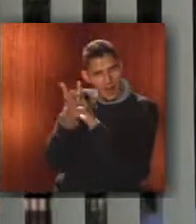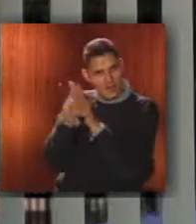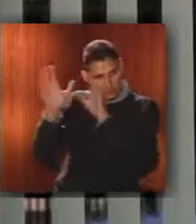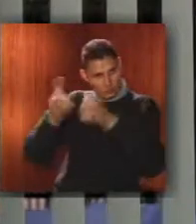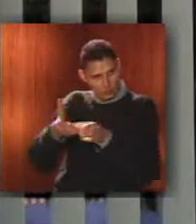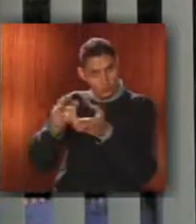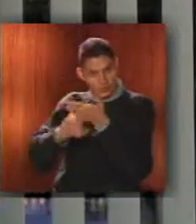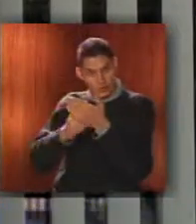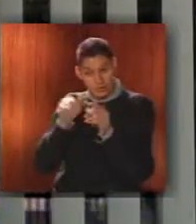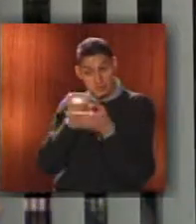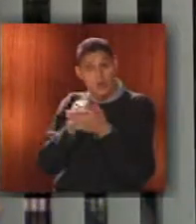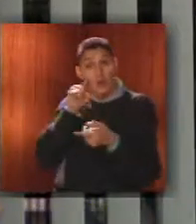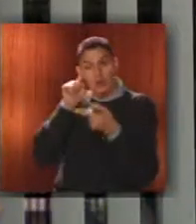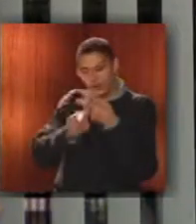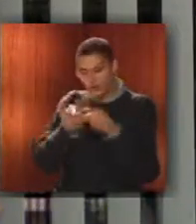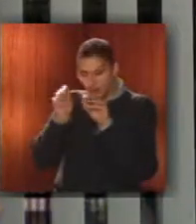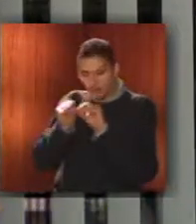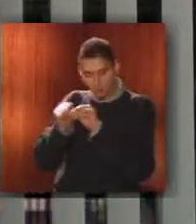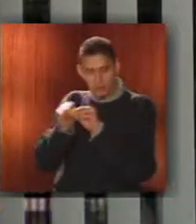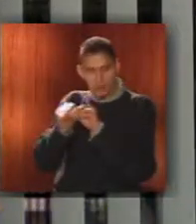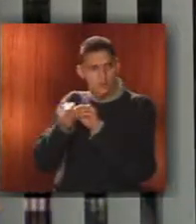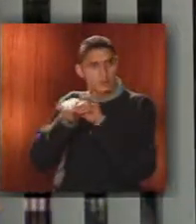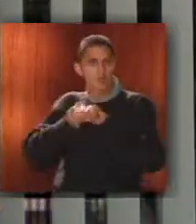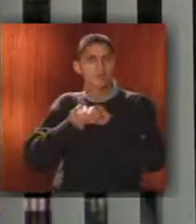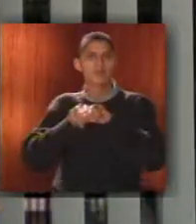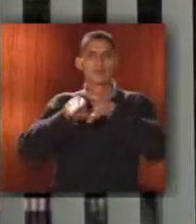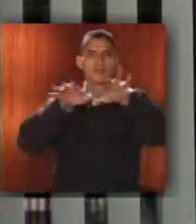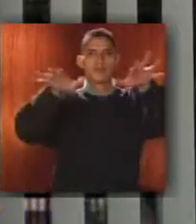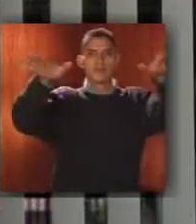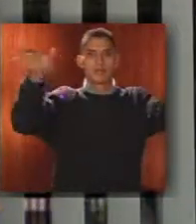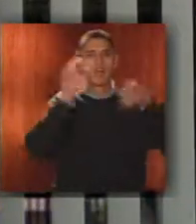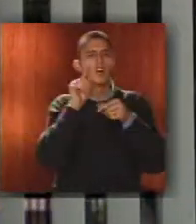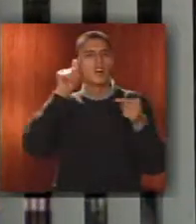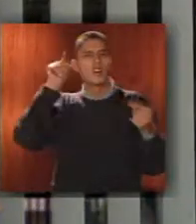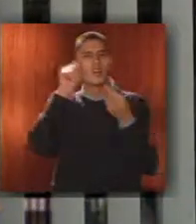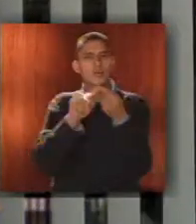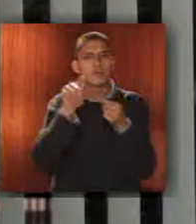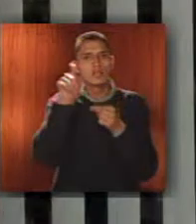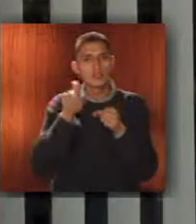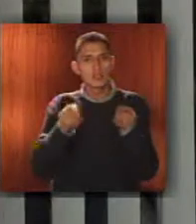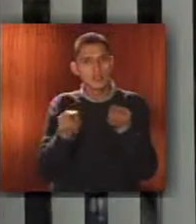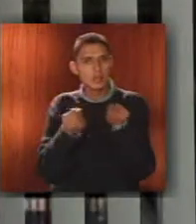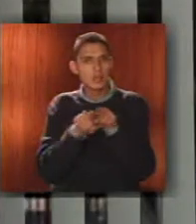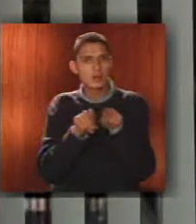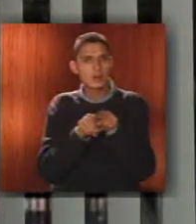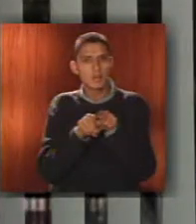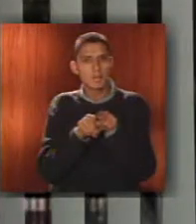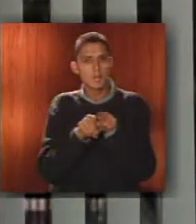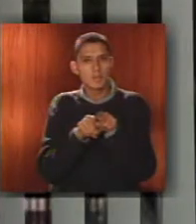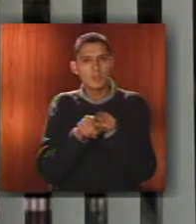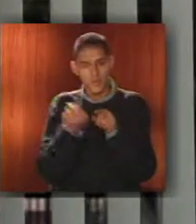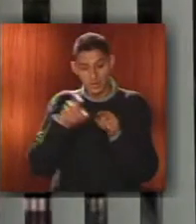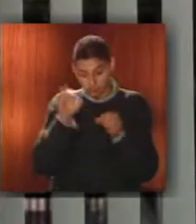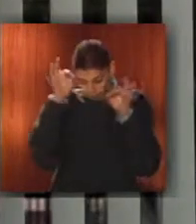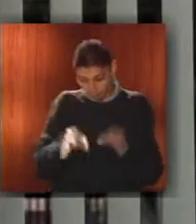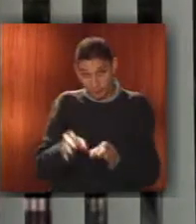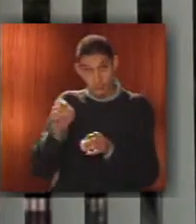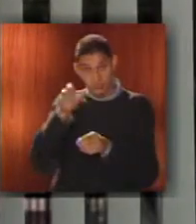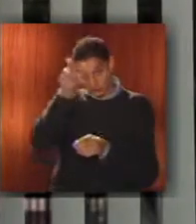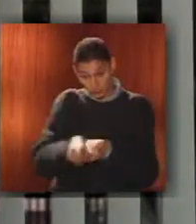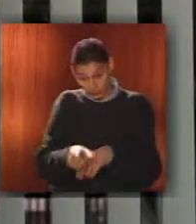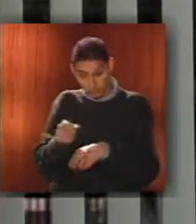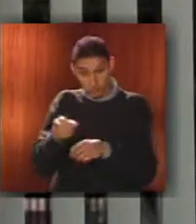personas sordas es que el diplomado, del cual se ha hablado anteriormente, el diplomado se extienda hacia una formación